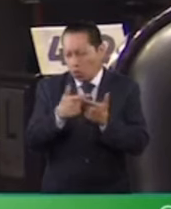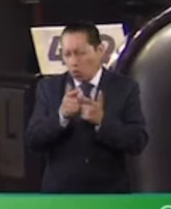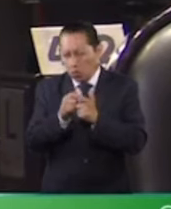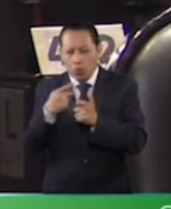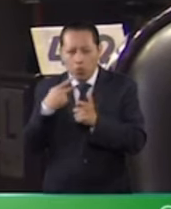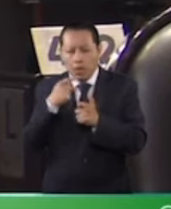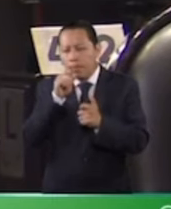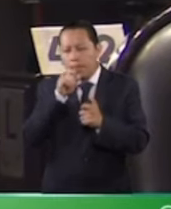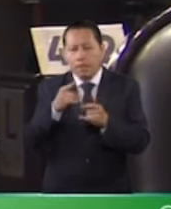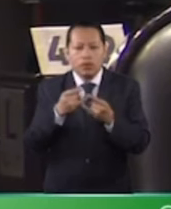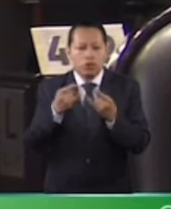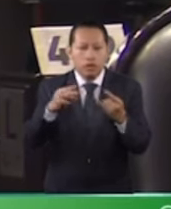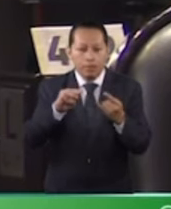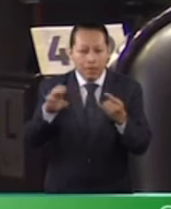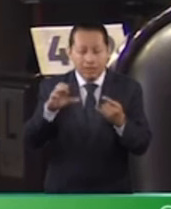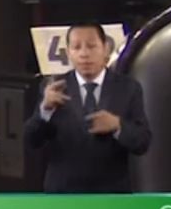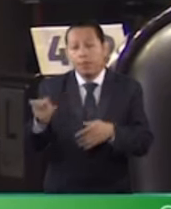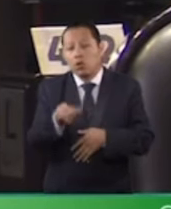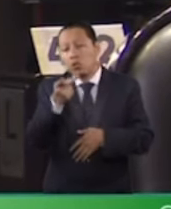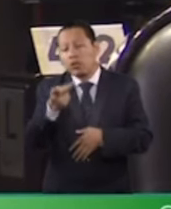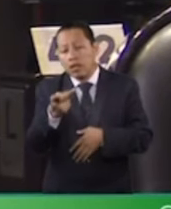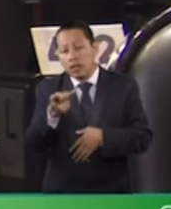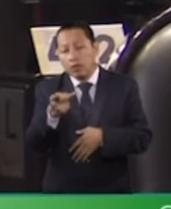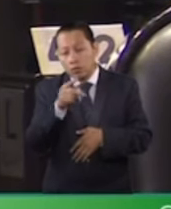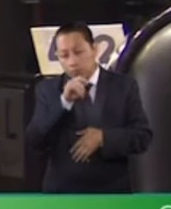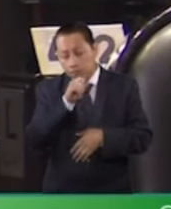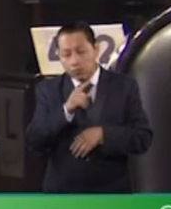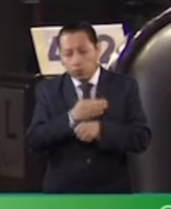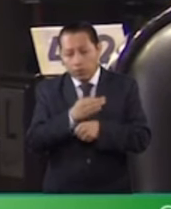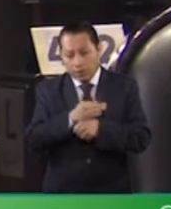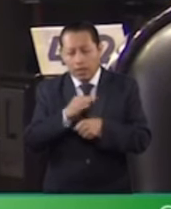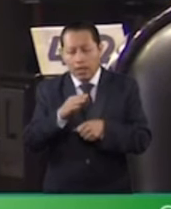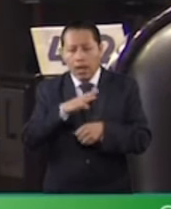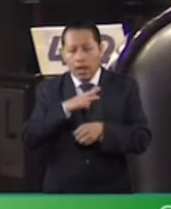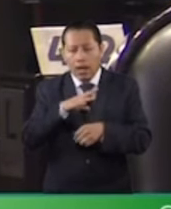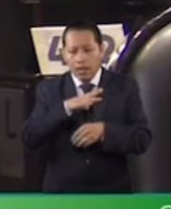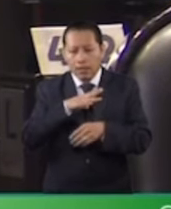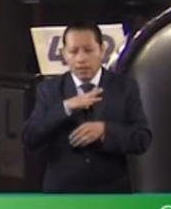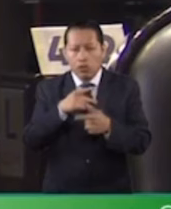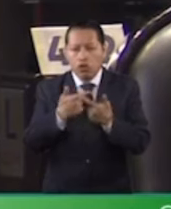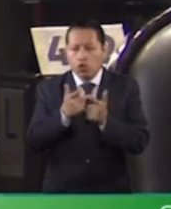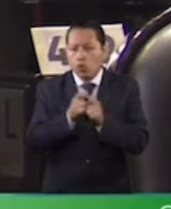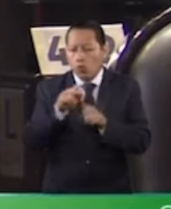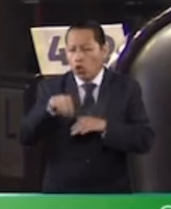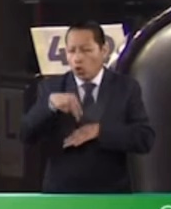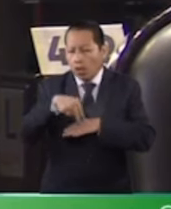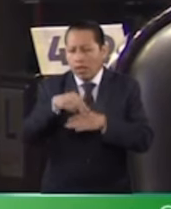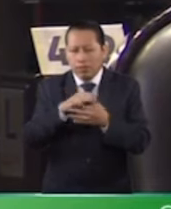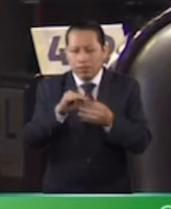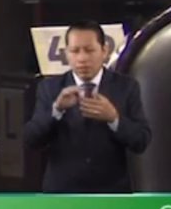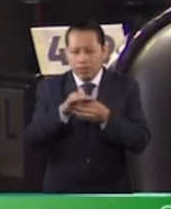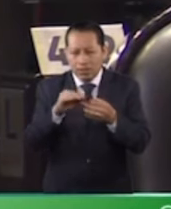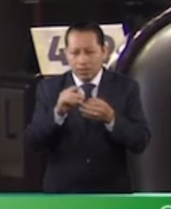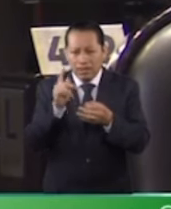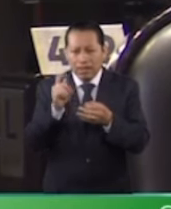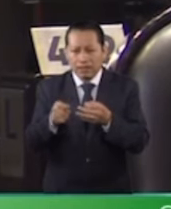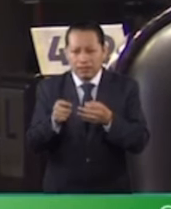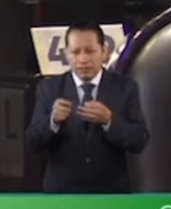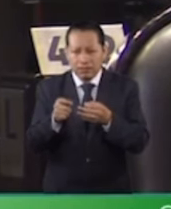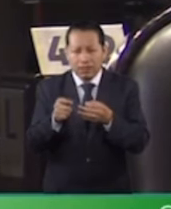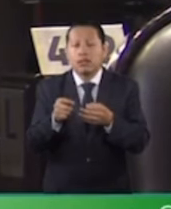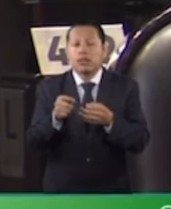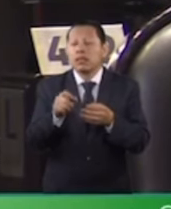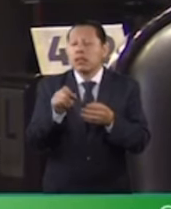ciudadano preguntarle ya que está haciendo el posicionamiento del grupo A qué se refería y en esta